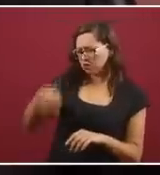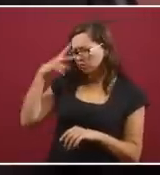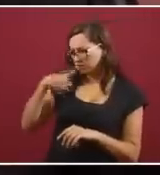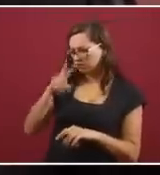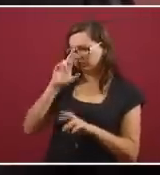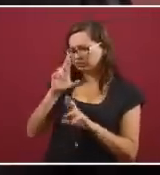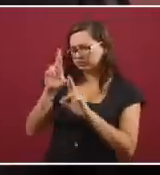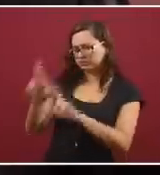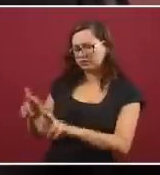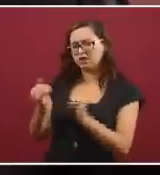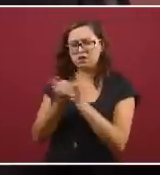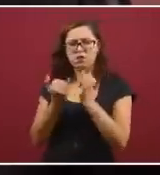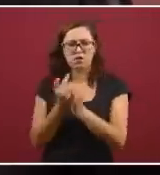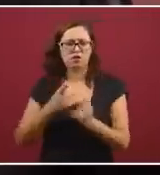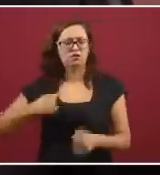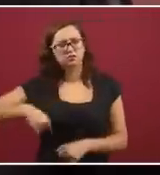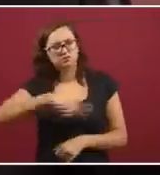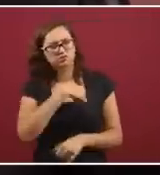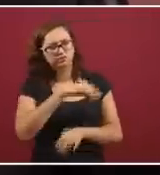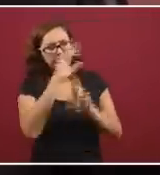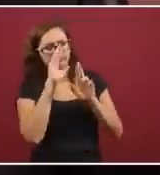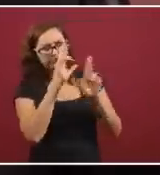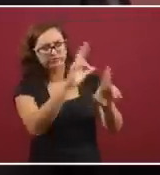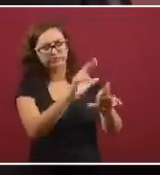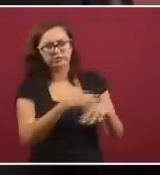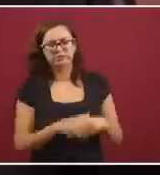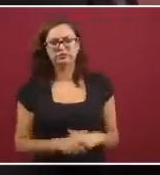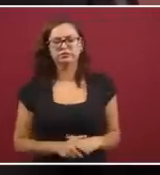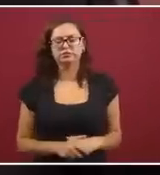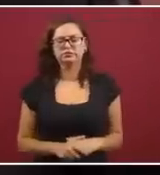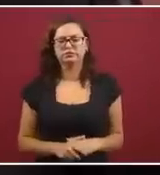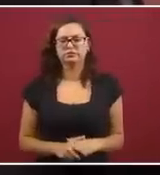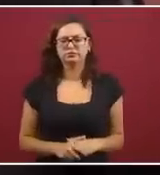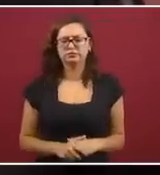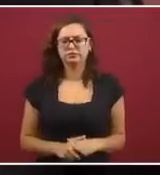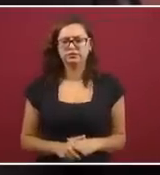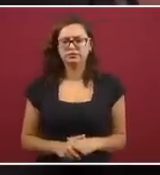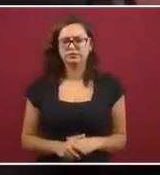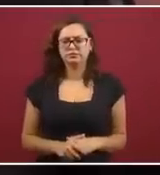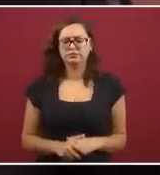al gobierno extensiones entonces vamos